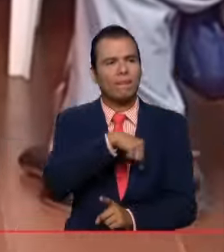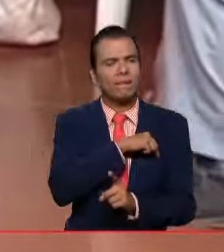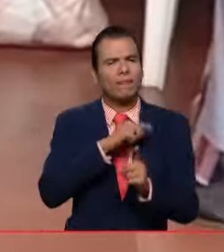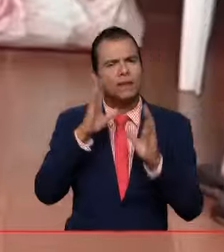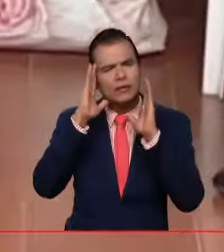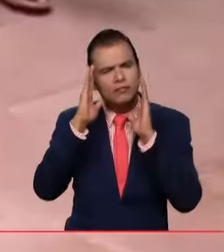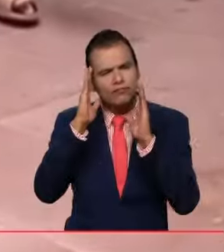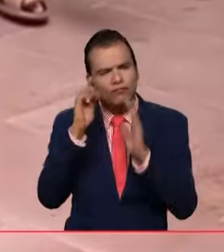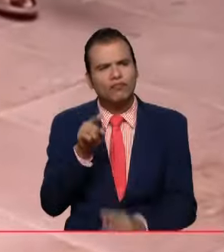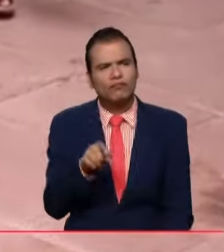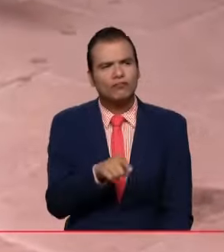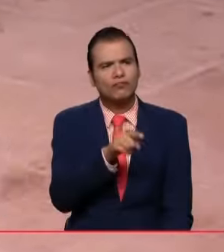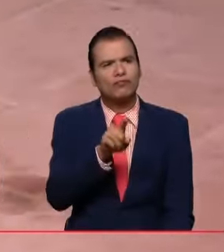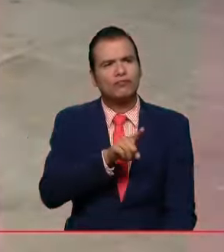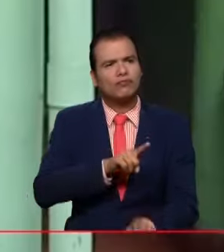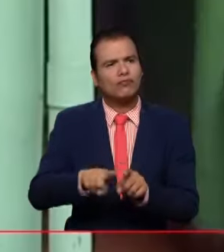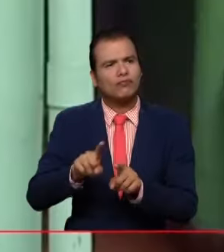por estas,